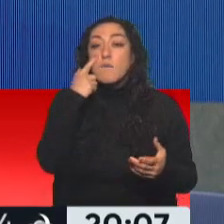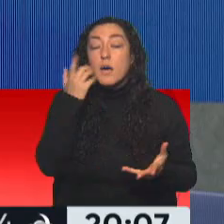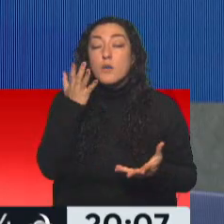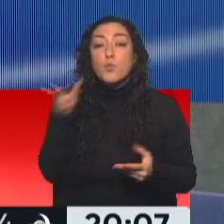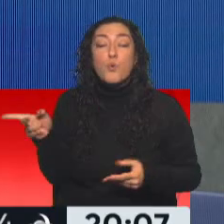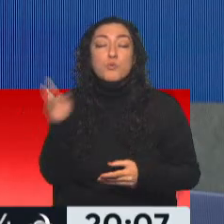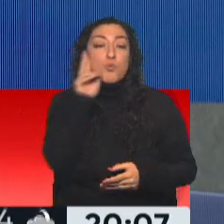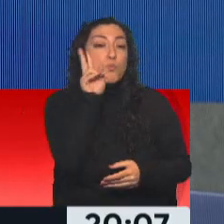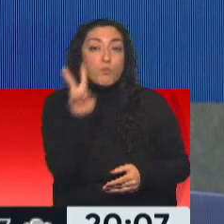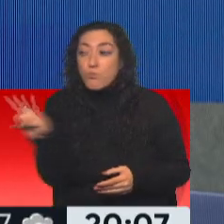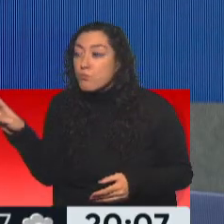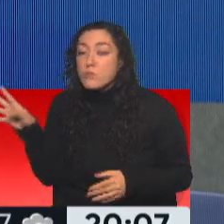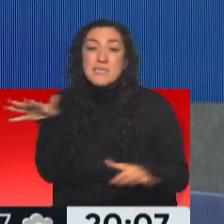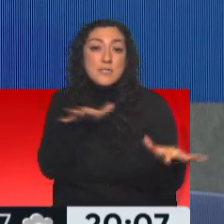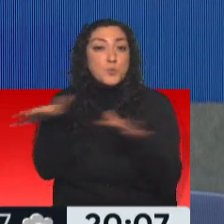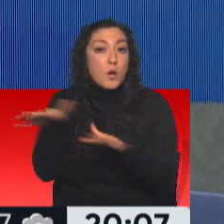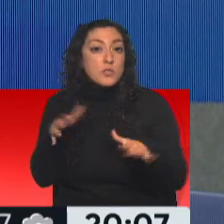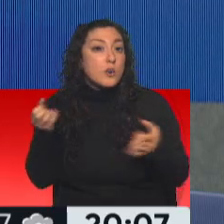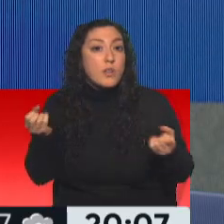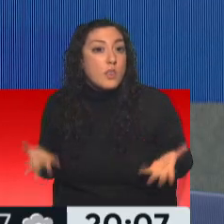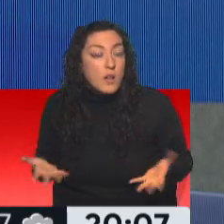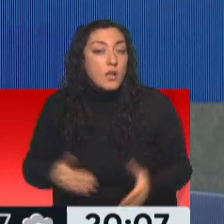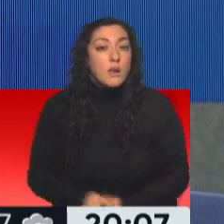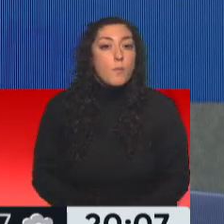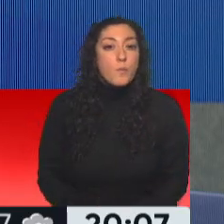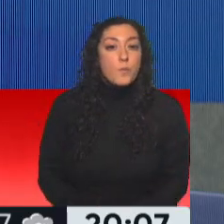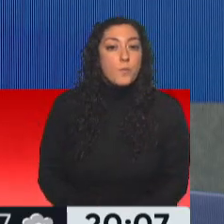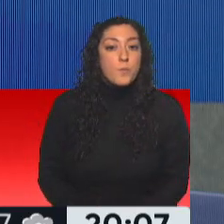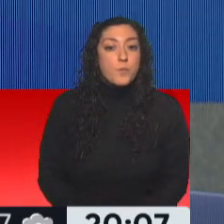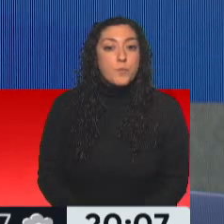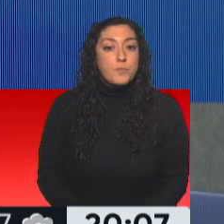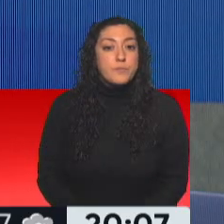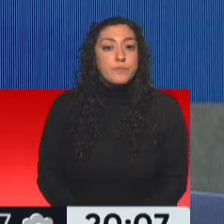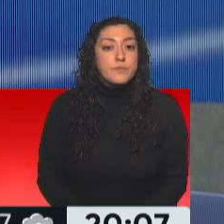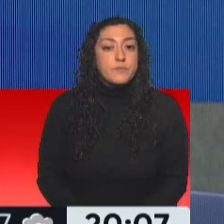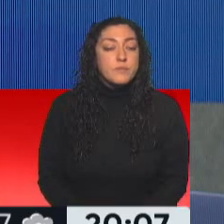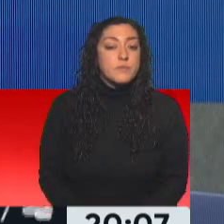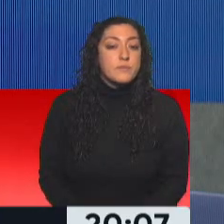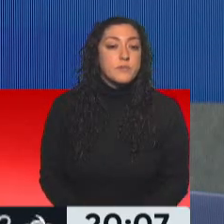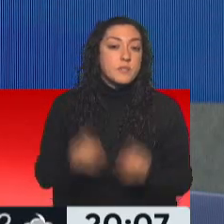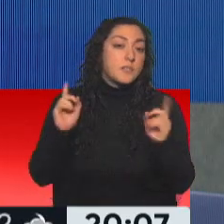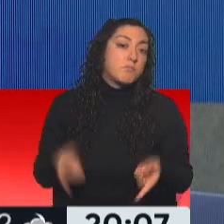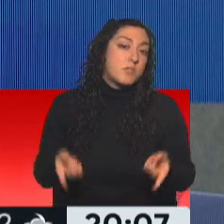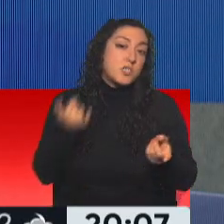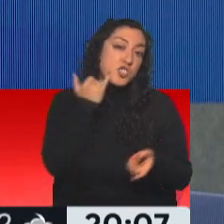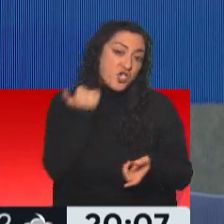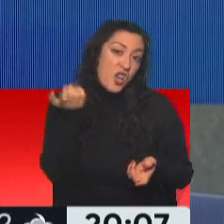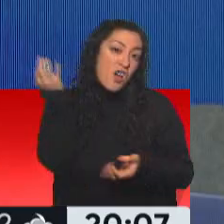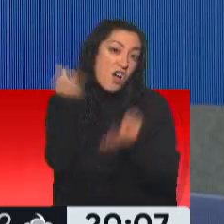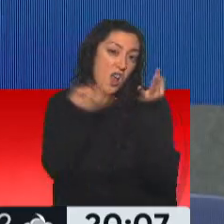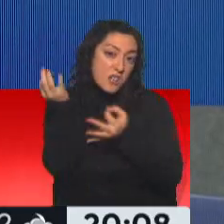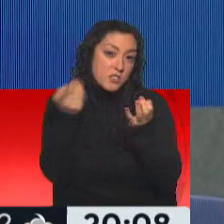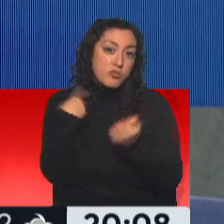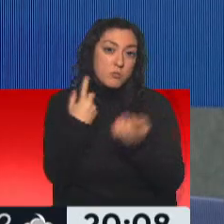primera impresión de lo que viste, lo que observaste y de los análisis que empezamos ya justamente a concretar en esta edición de